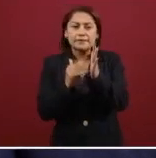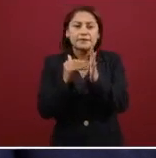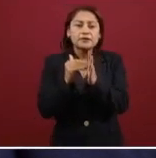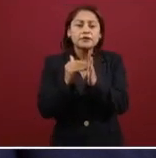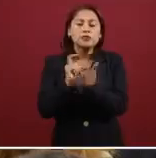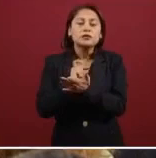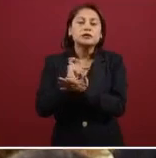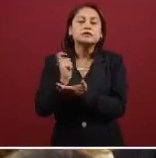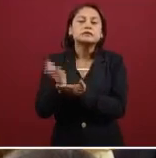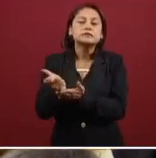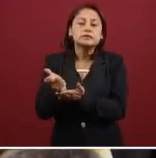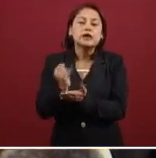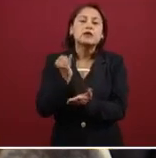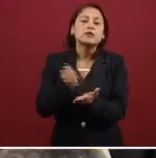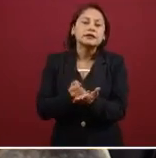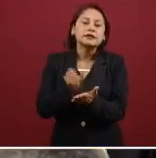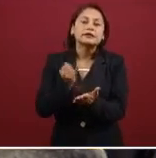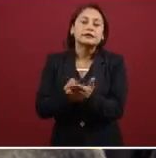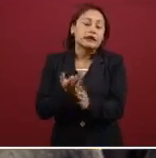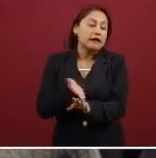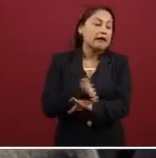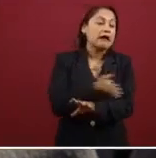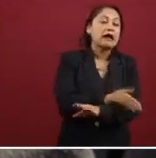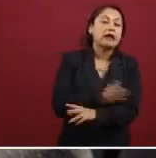intereses de esa deuda.